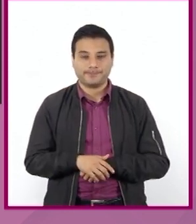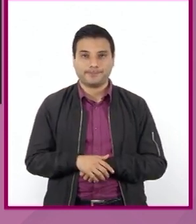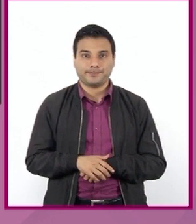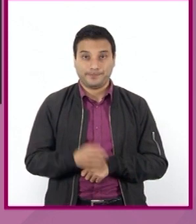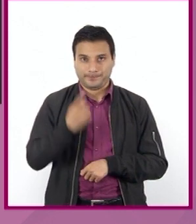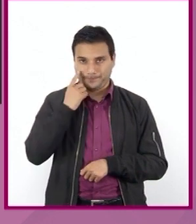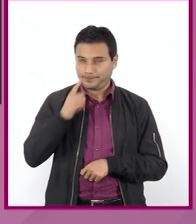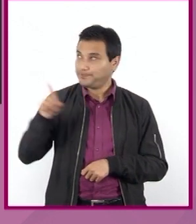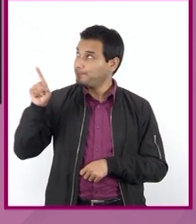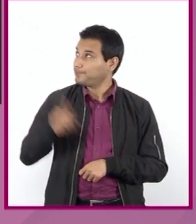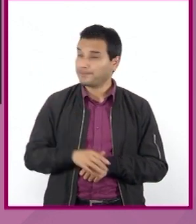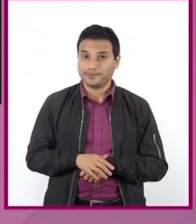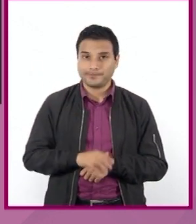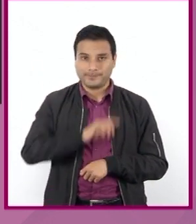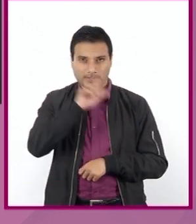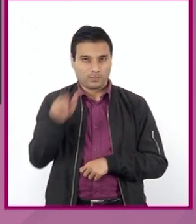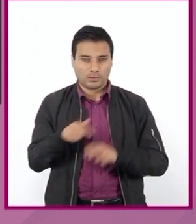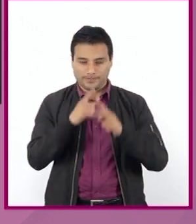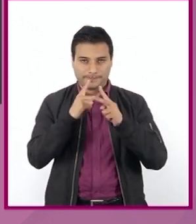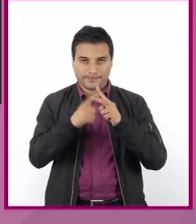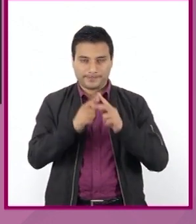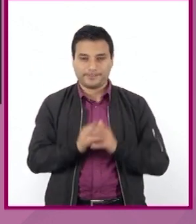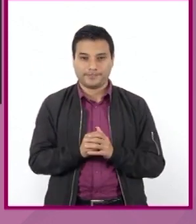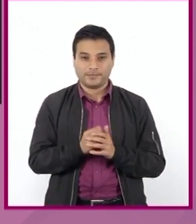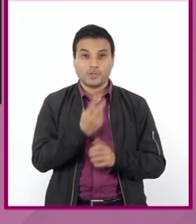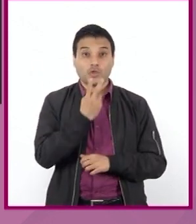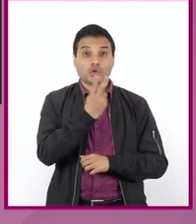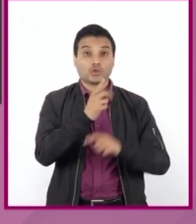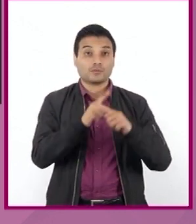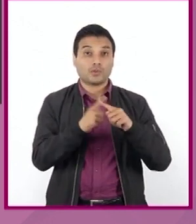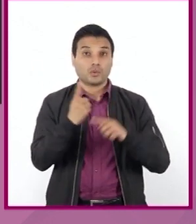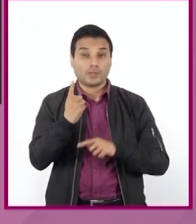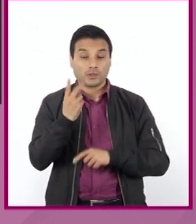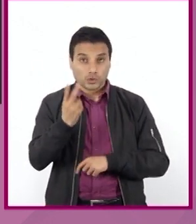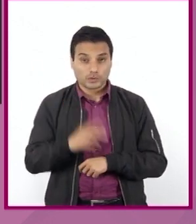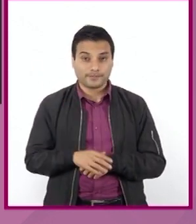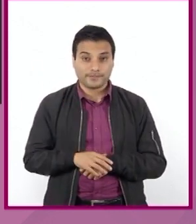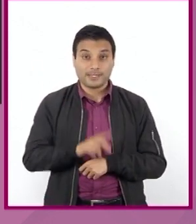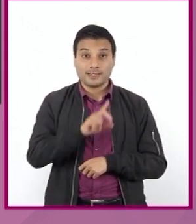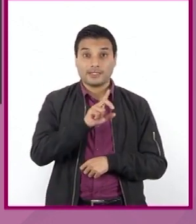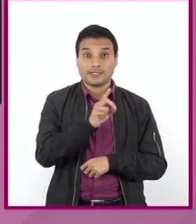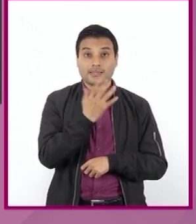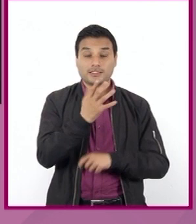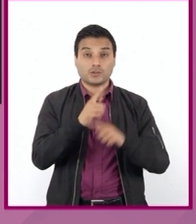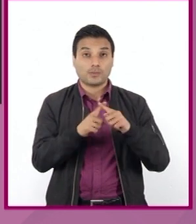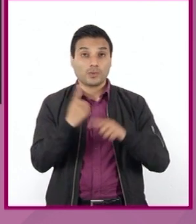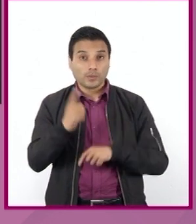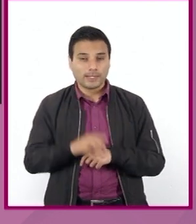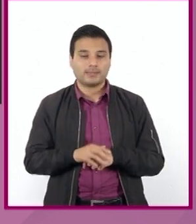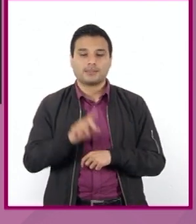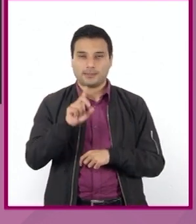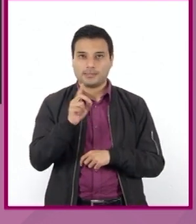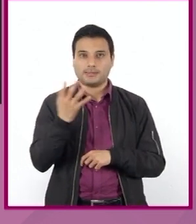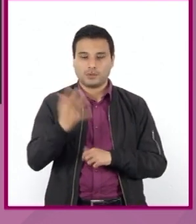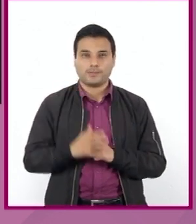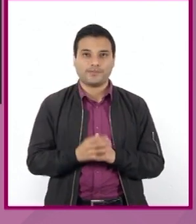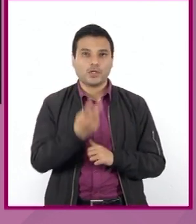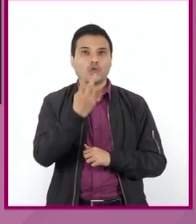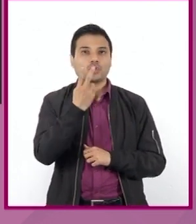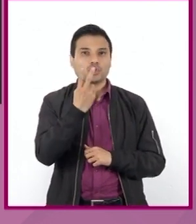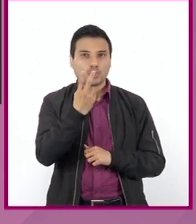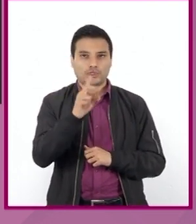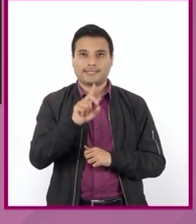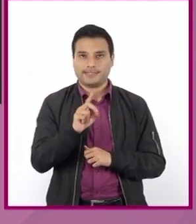y multiplicamos de forma directa. 2 por 1, 2 y 35 por 1, 35avos. Esto me